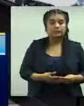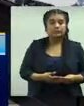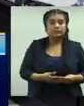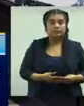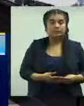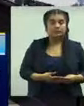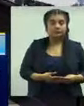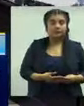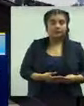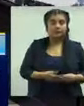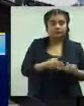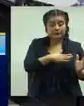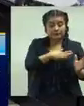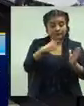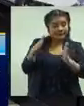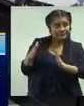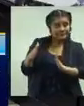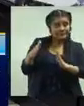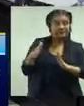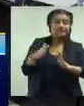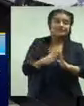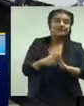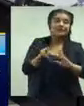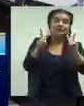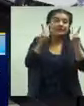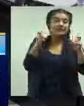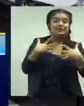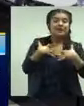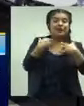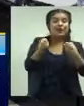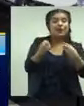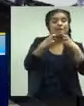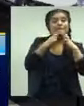Ok, pasemos a la parte de salud pública.